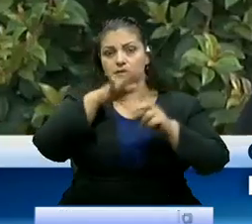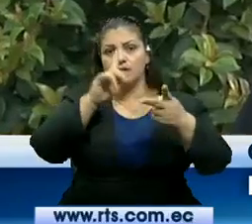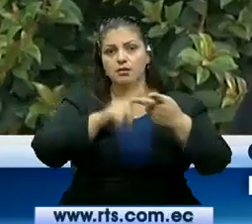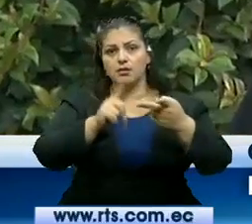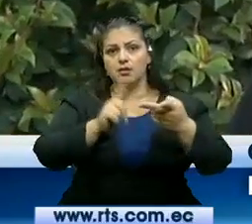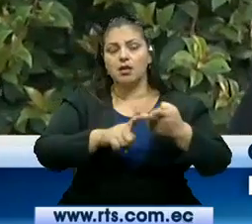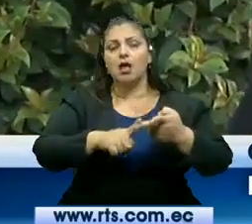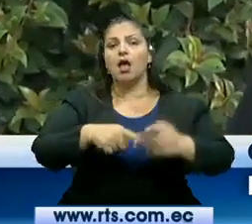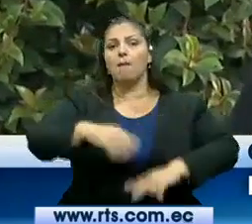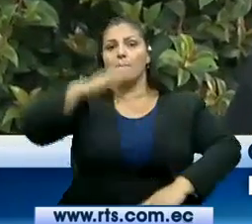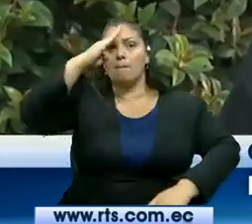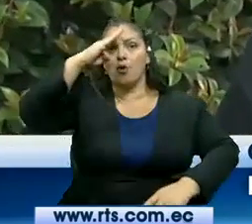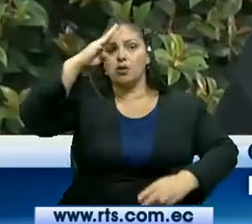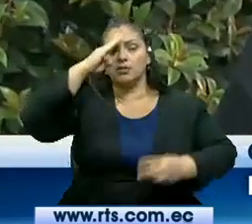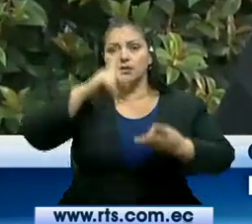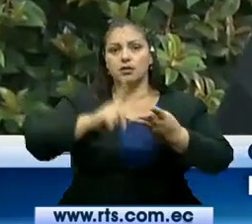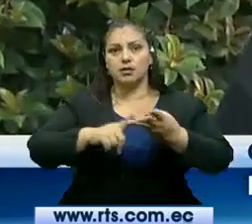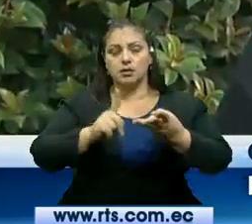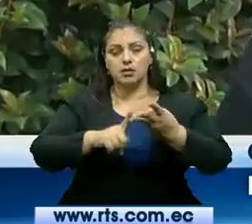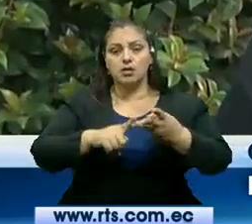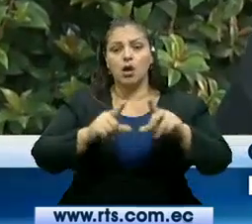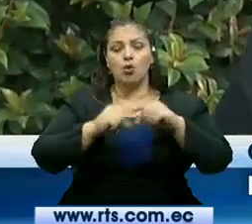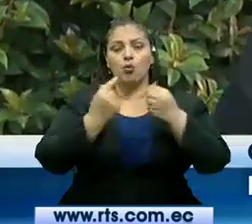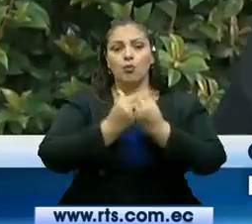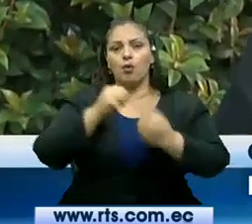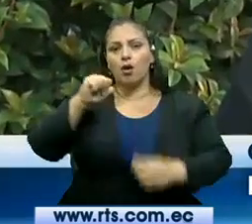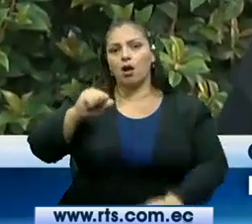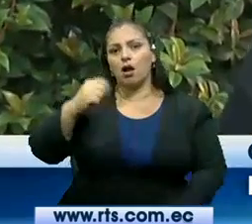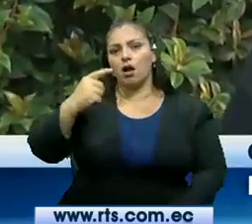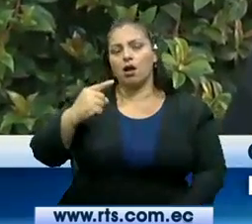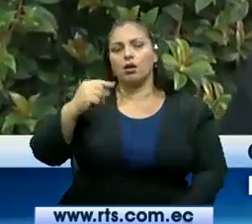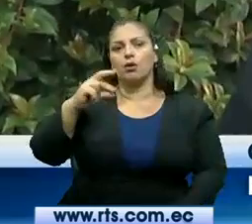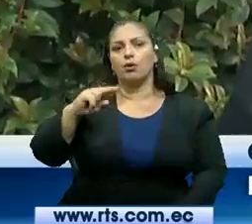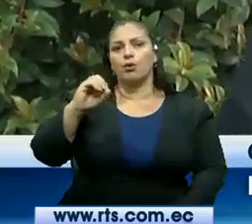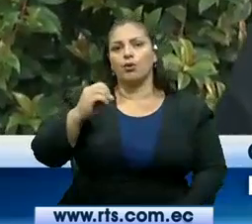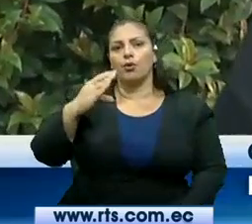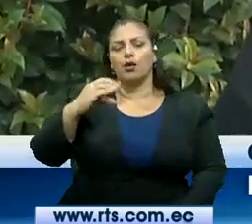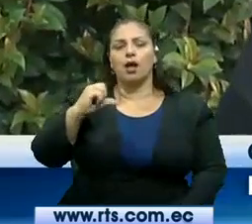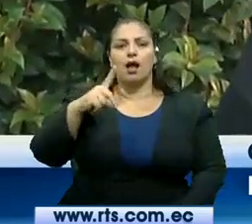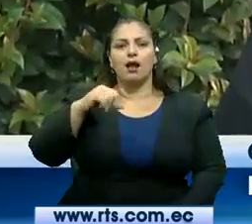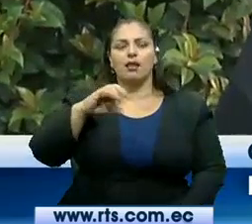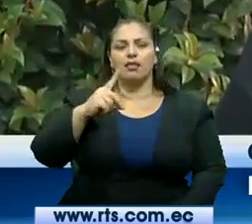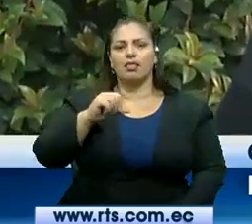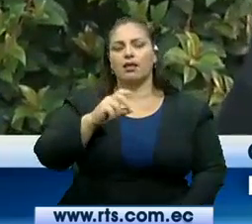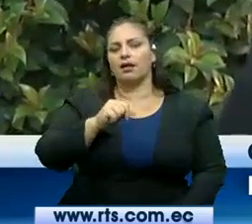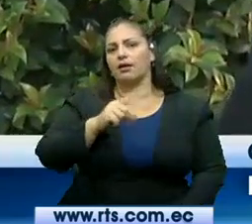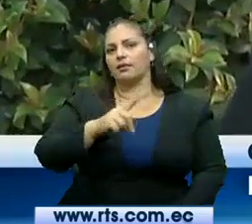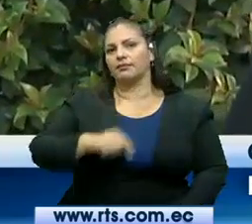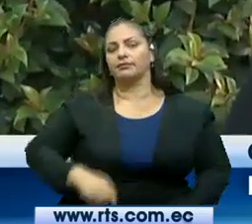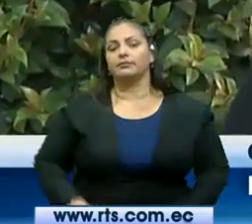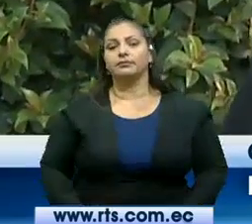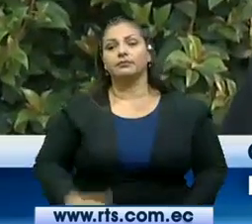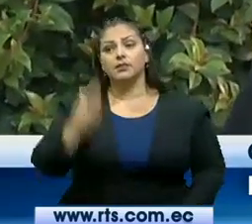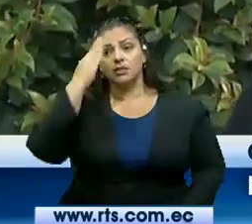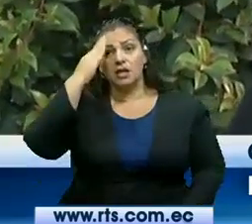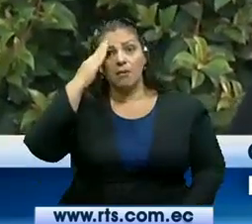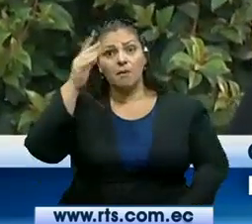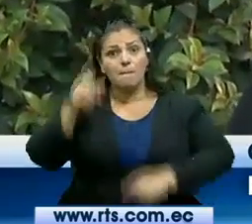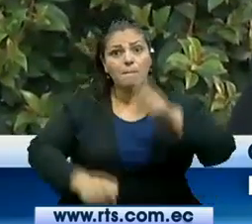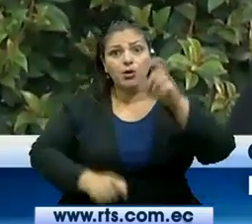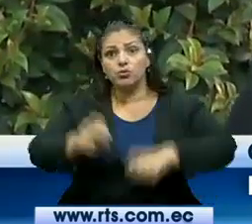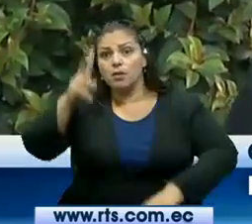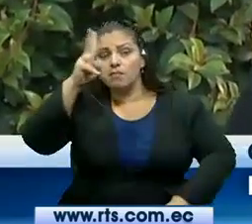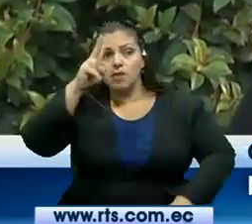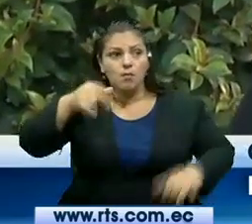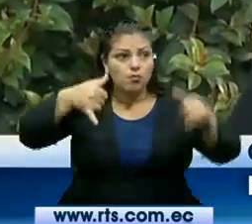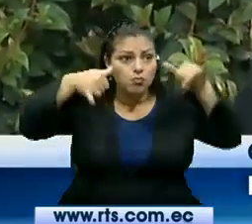Una de las formas de contrarrestar el delito de abigeato también es pues el clausurar